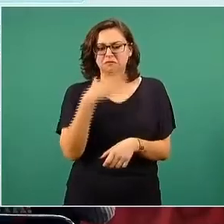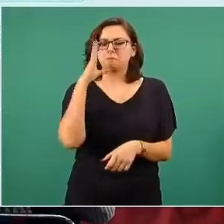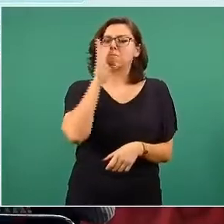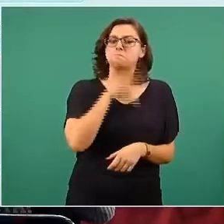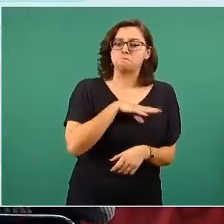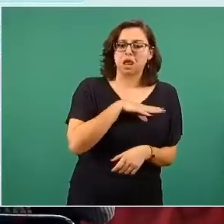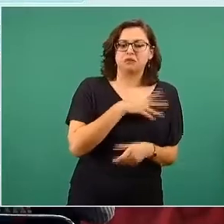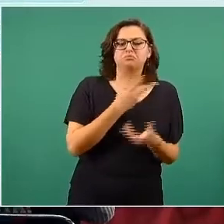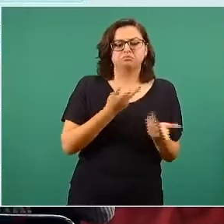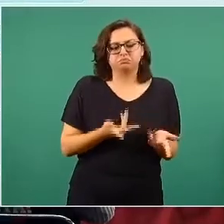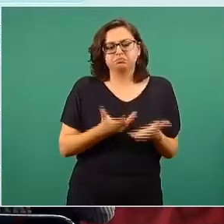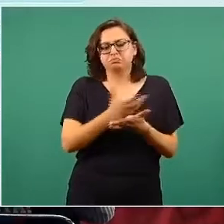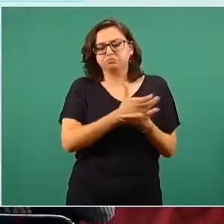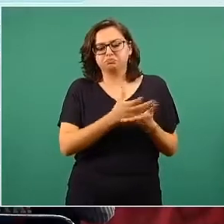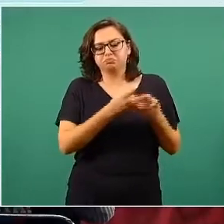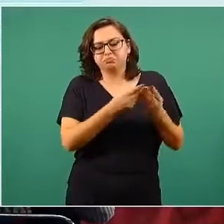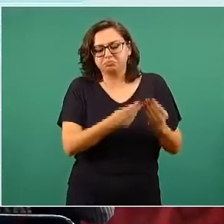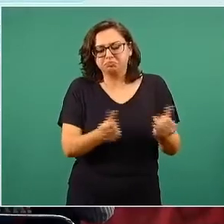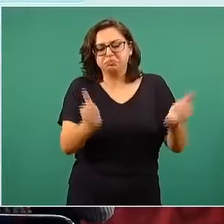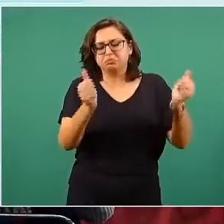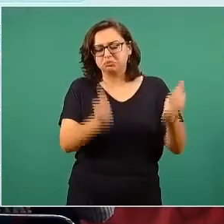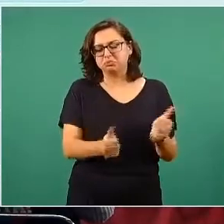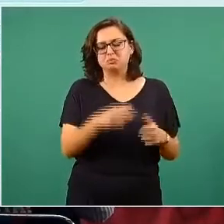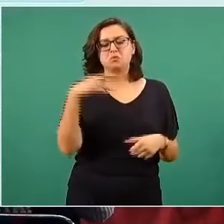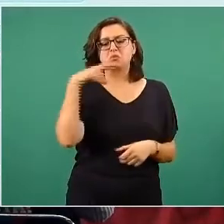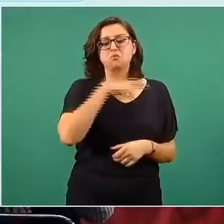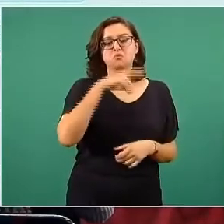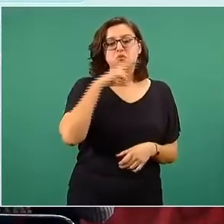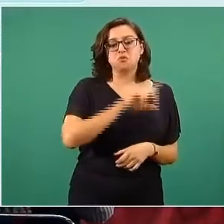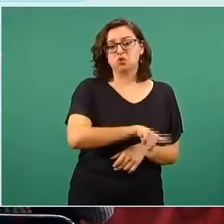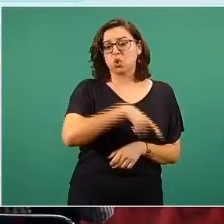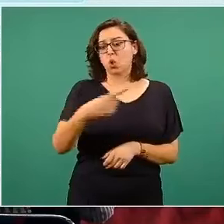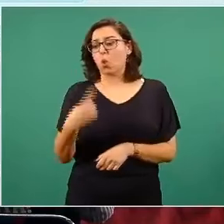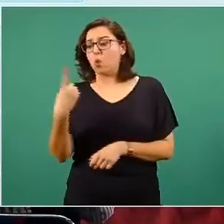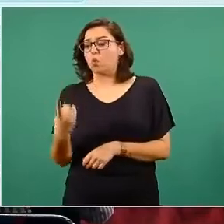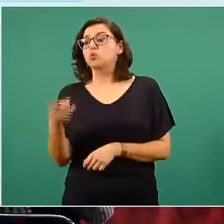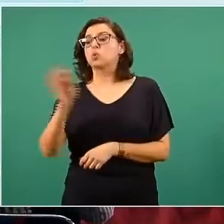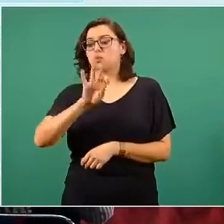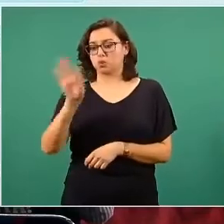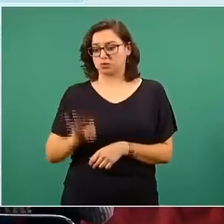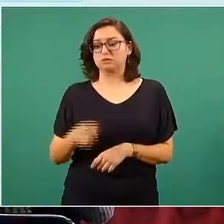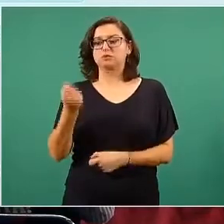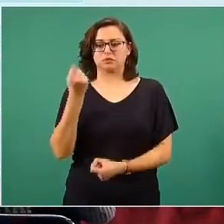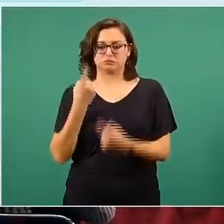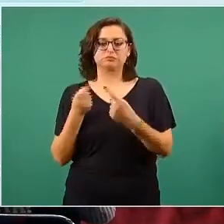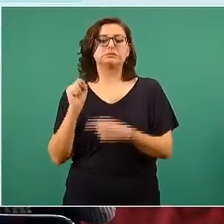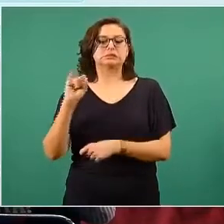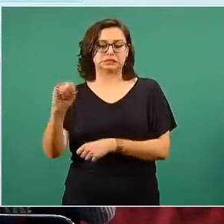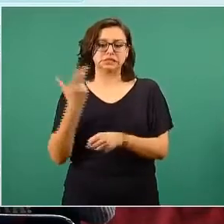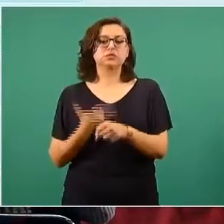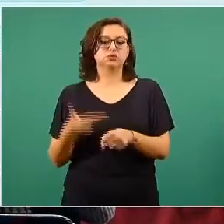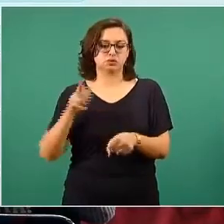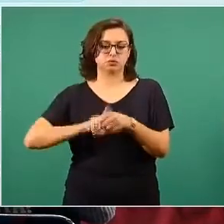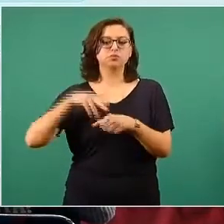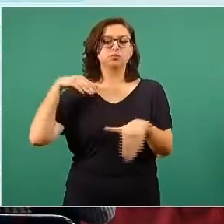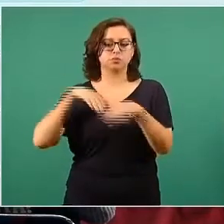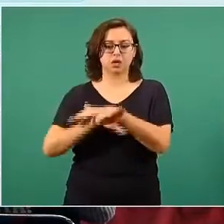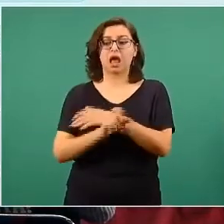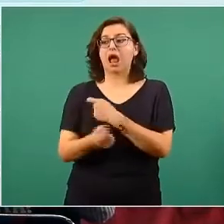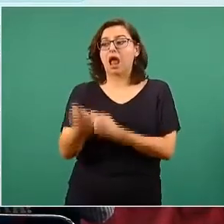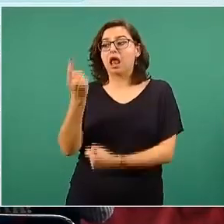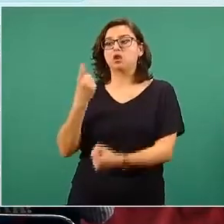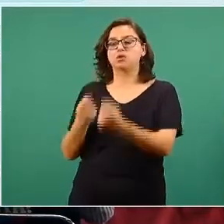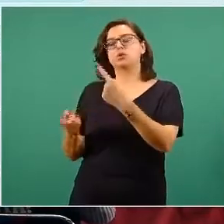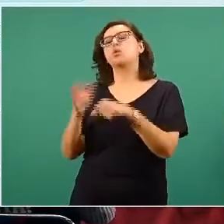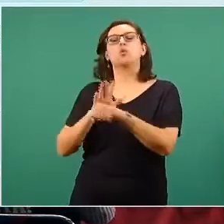sido situaciones de consideración que han requerido hospitalizar a las personas. Algunas personas han presentado, por ejemplo,